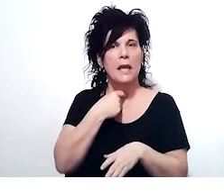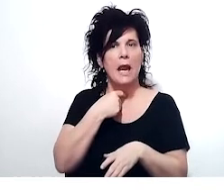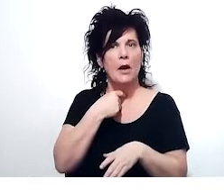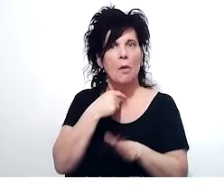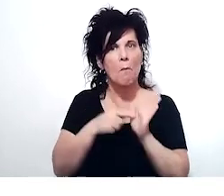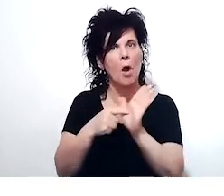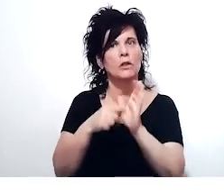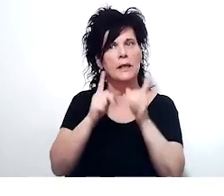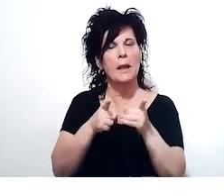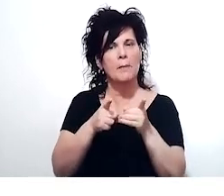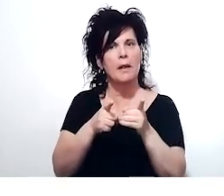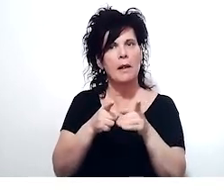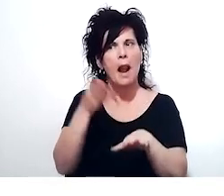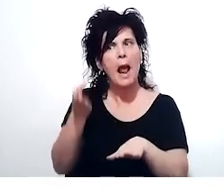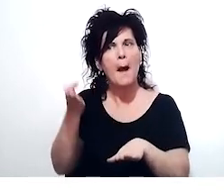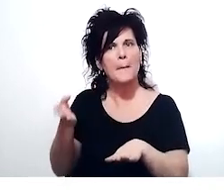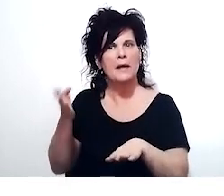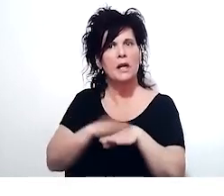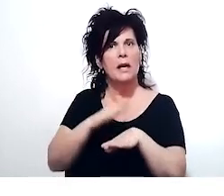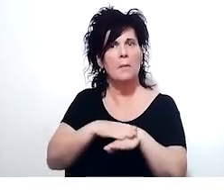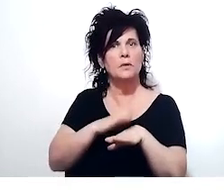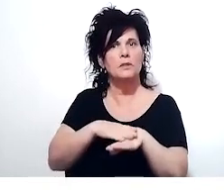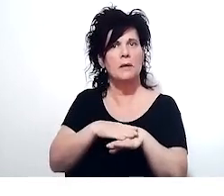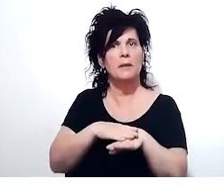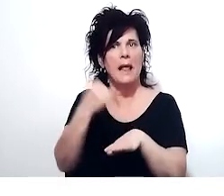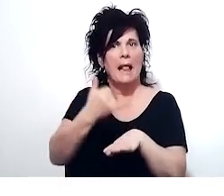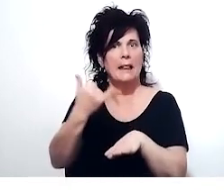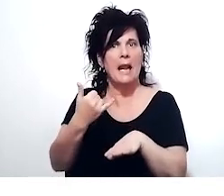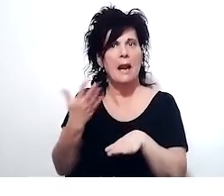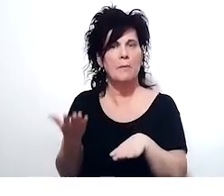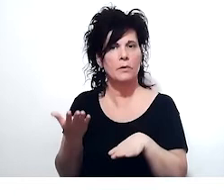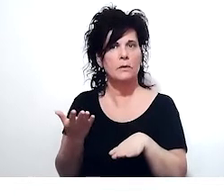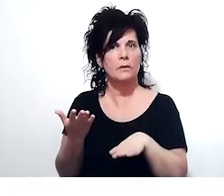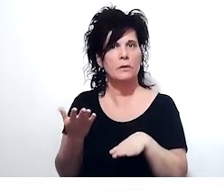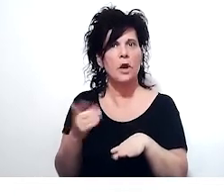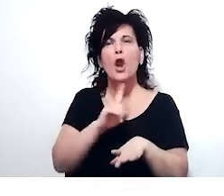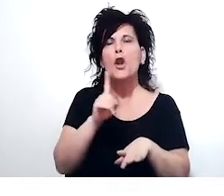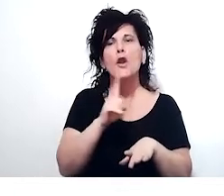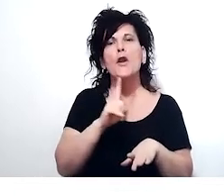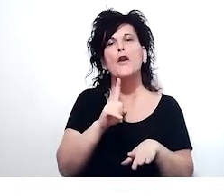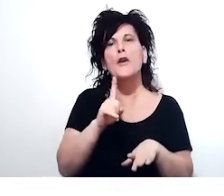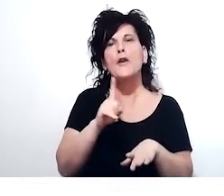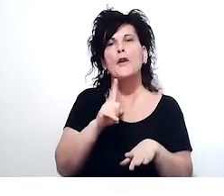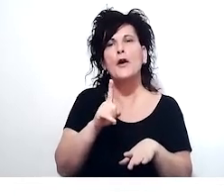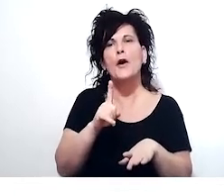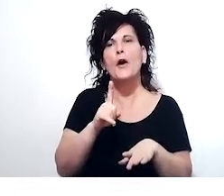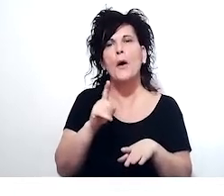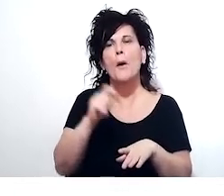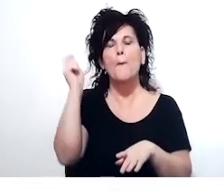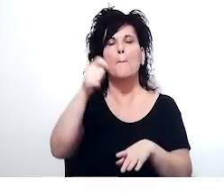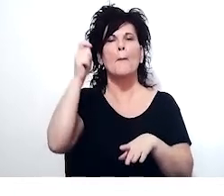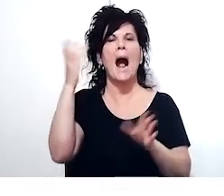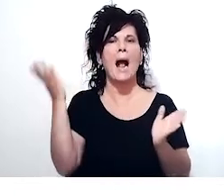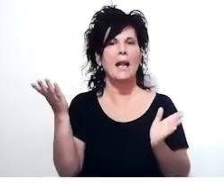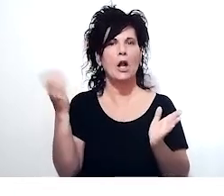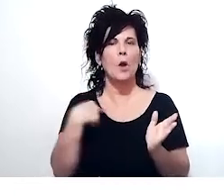también resaltar es que los individuos tenemos una responsabilidad sobre esto. O sea, no va a suceder por